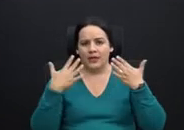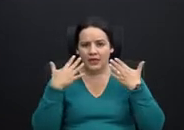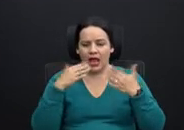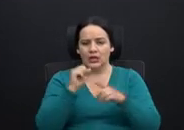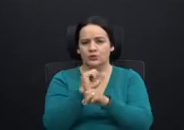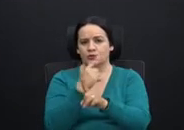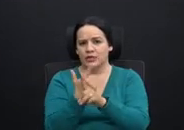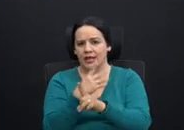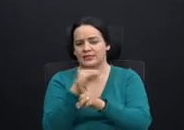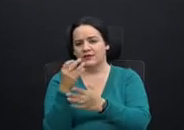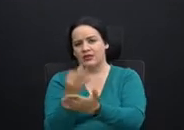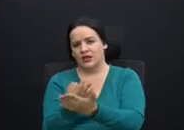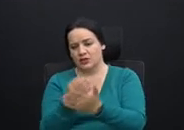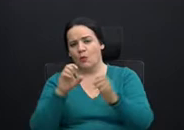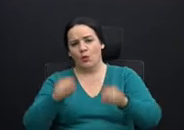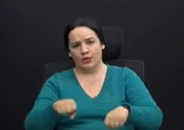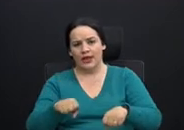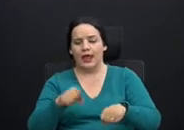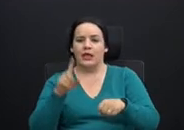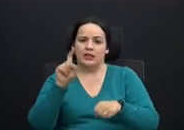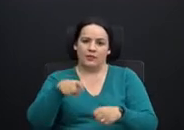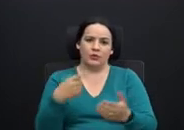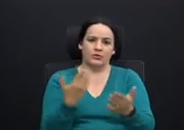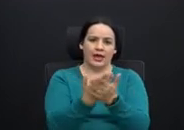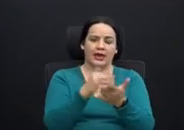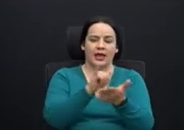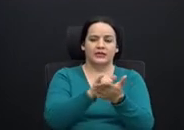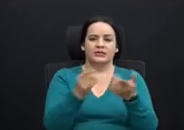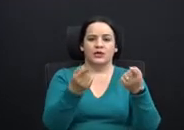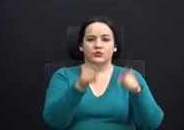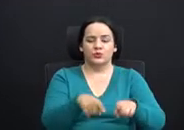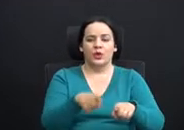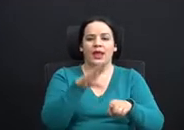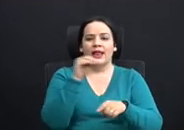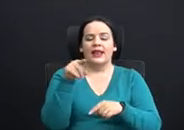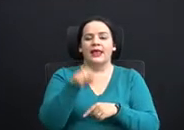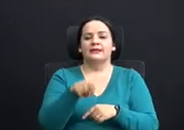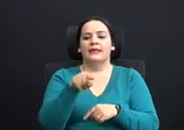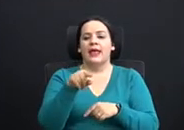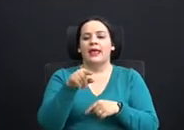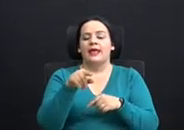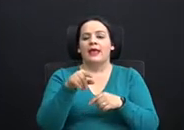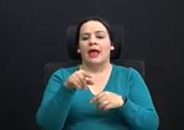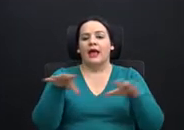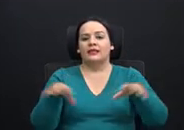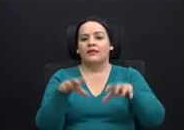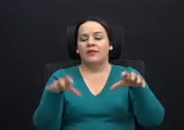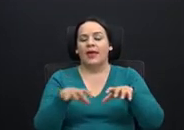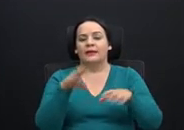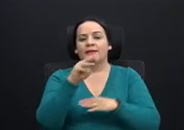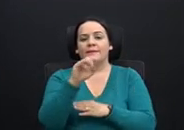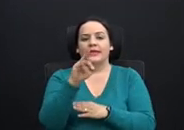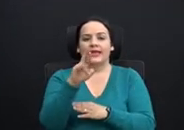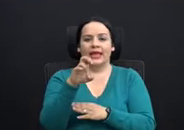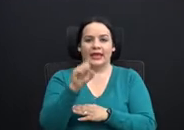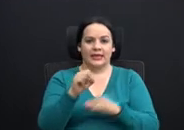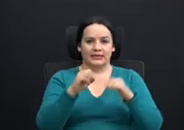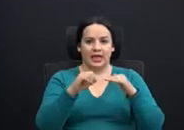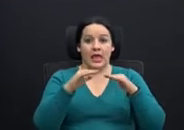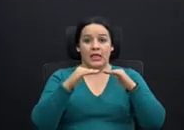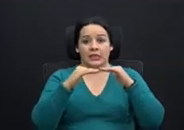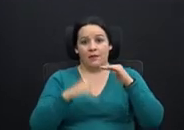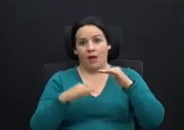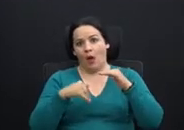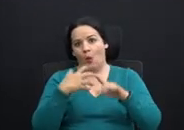punto. Las actividades mineras artesanales de bajo impacto pueden darse de tal